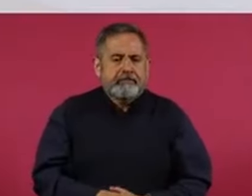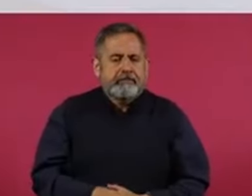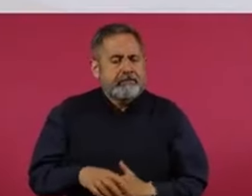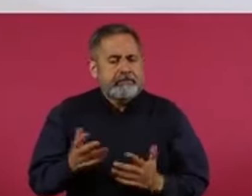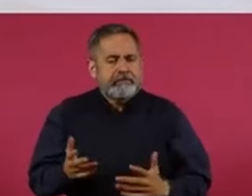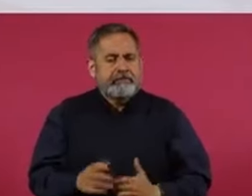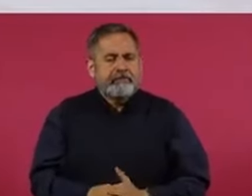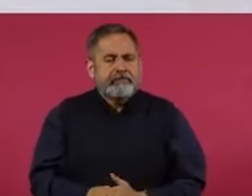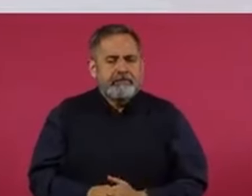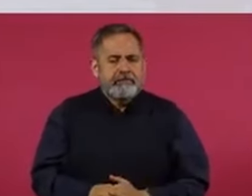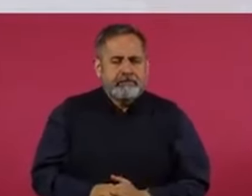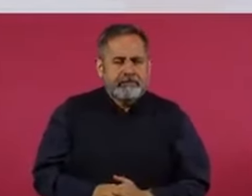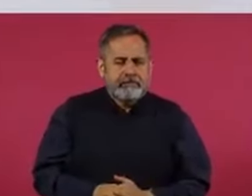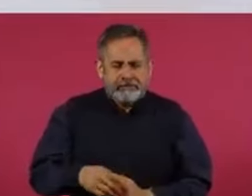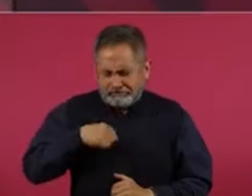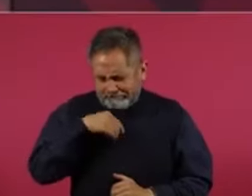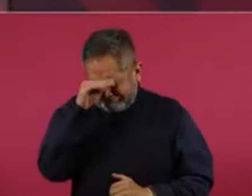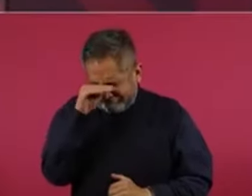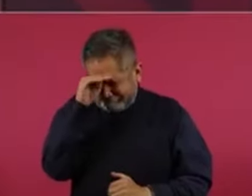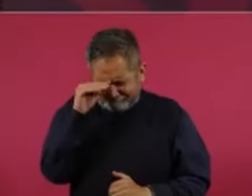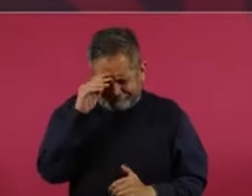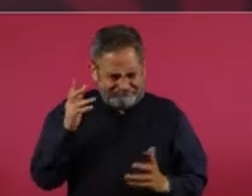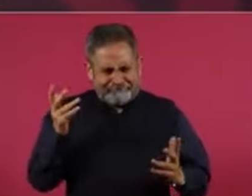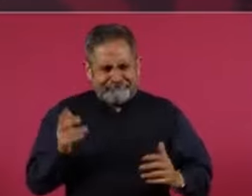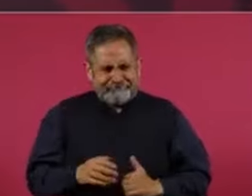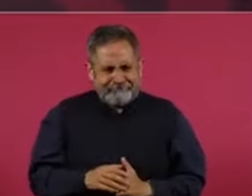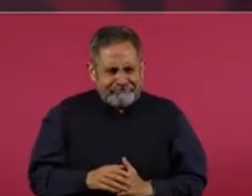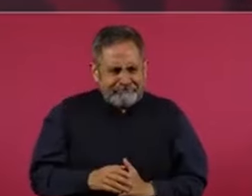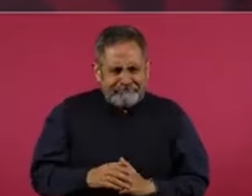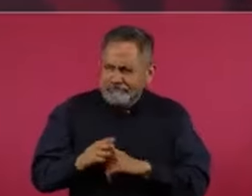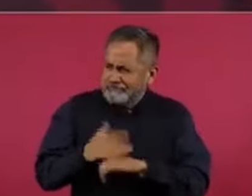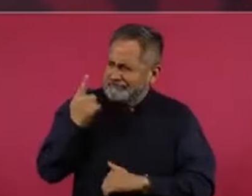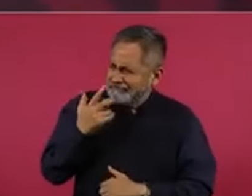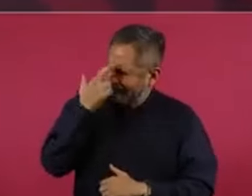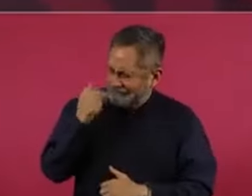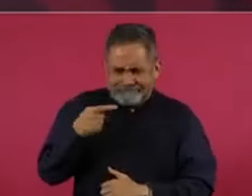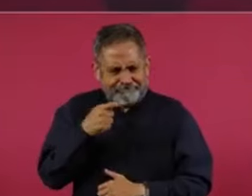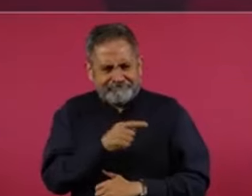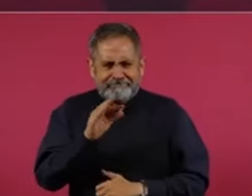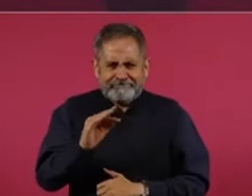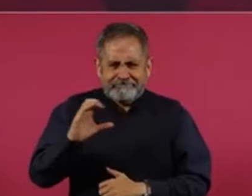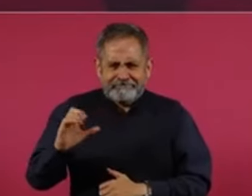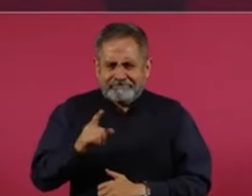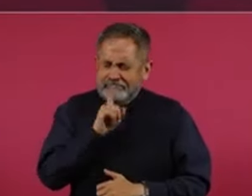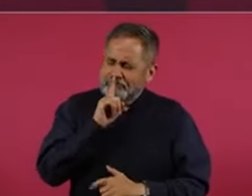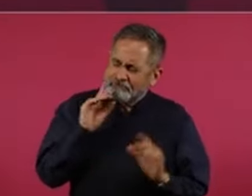Entonces, yo decía, ¿por qué Calderón se queda